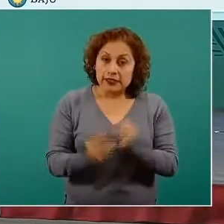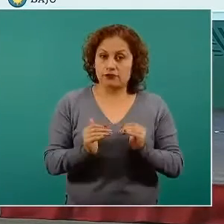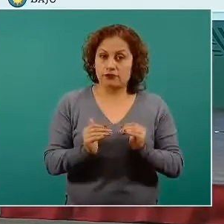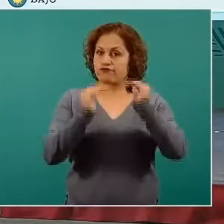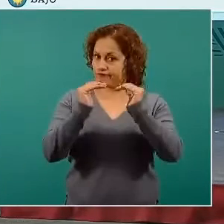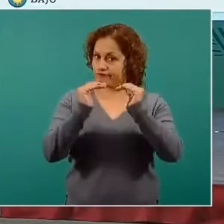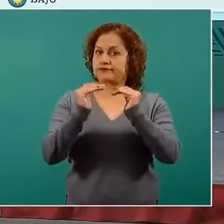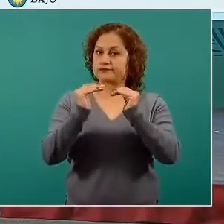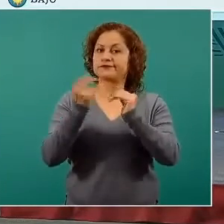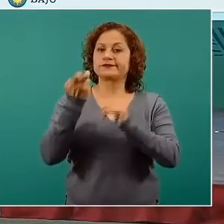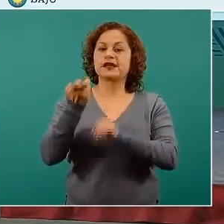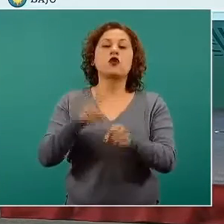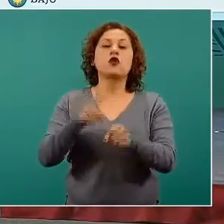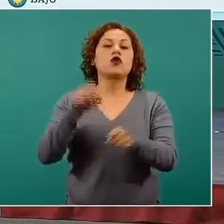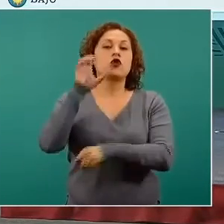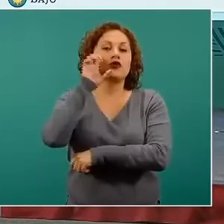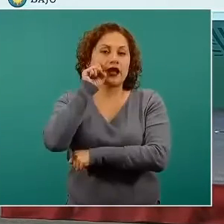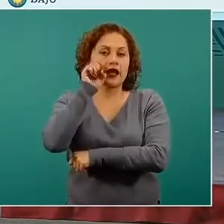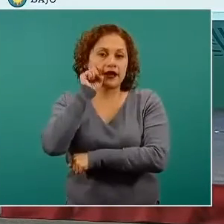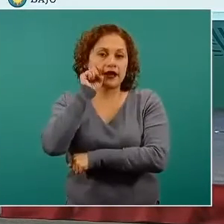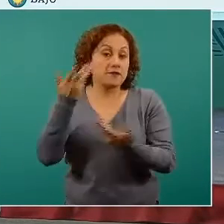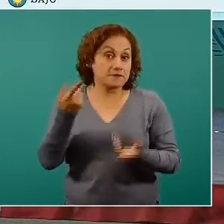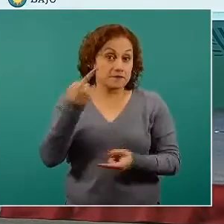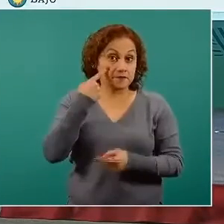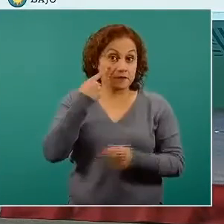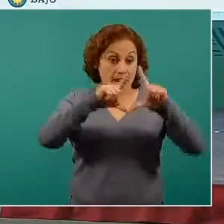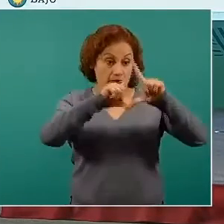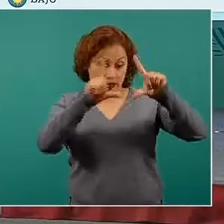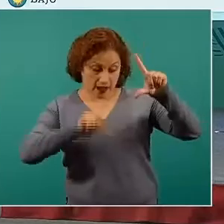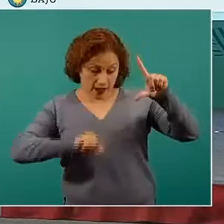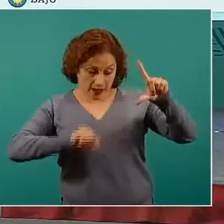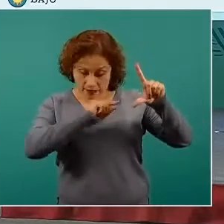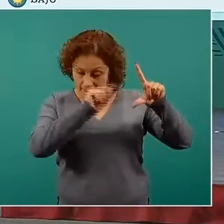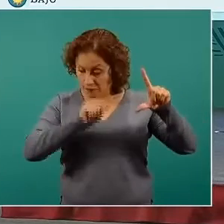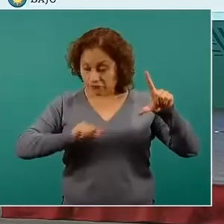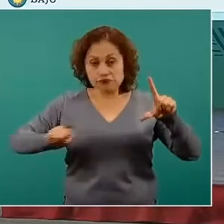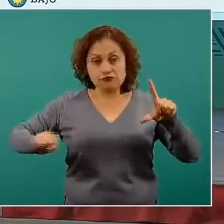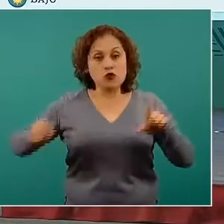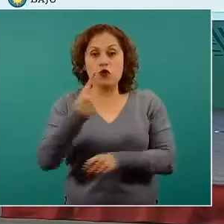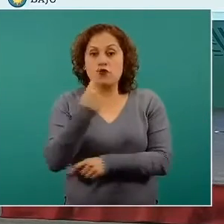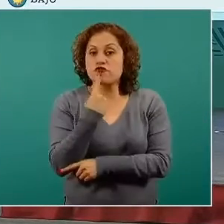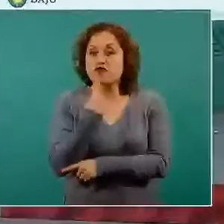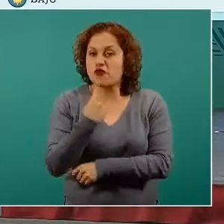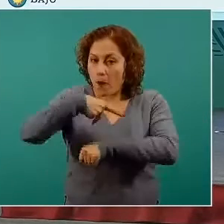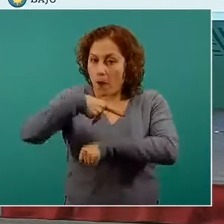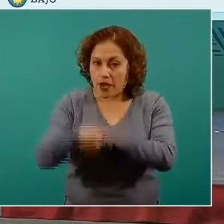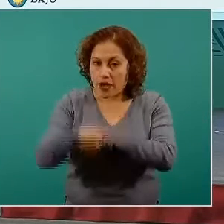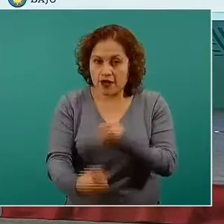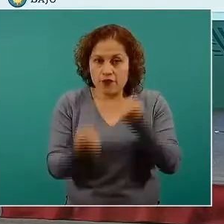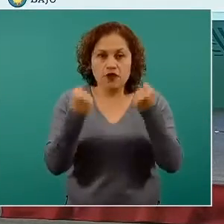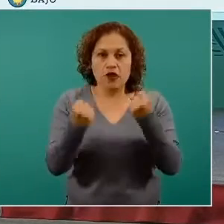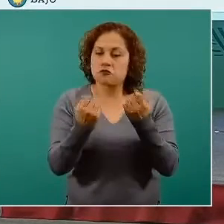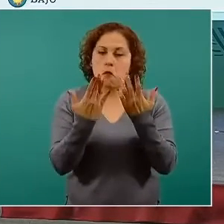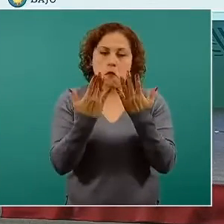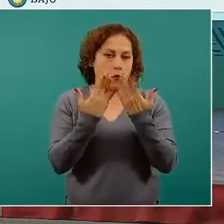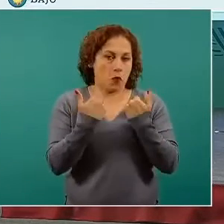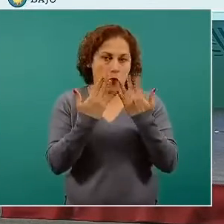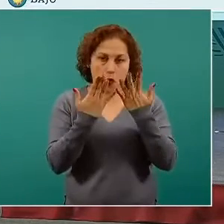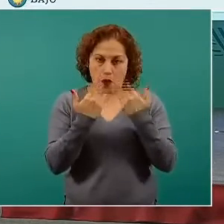Afortunadamente, ninguna de nuestras entidades federativas se encuentra en este momento en el riesgo máximo